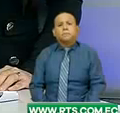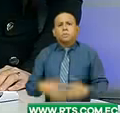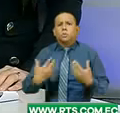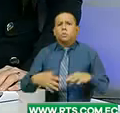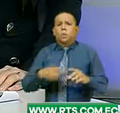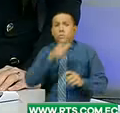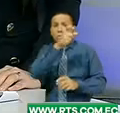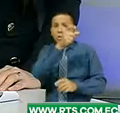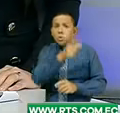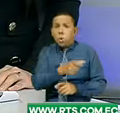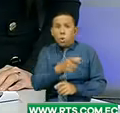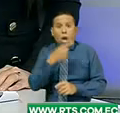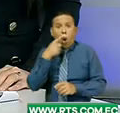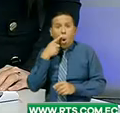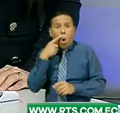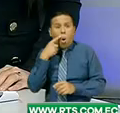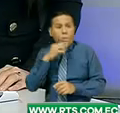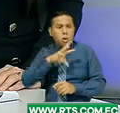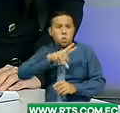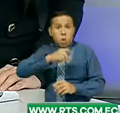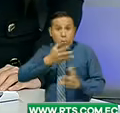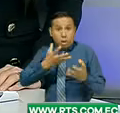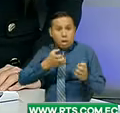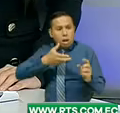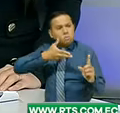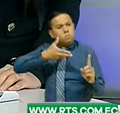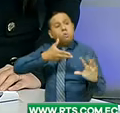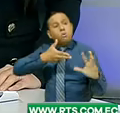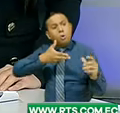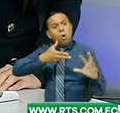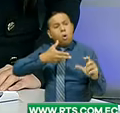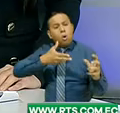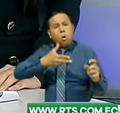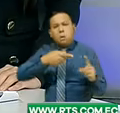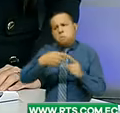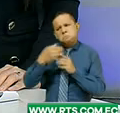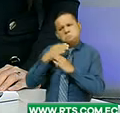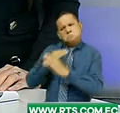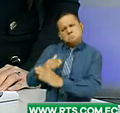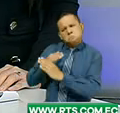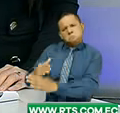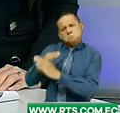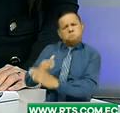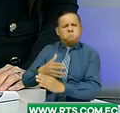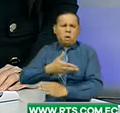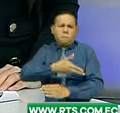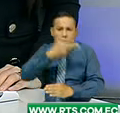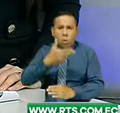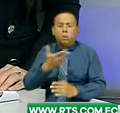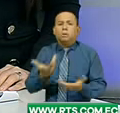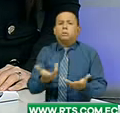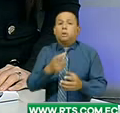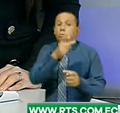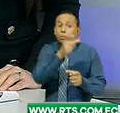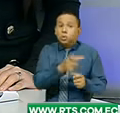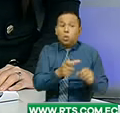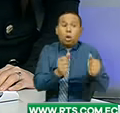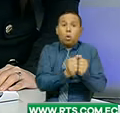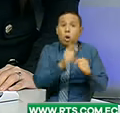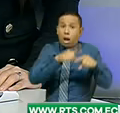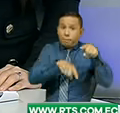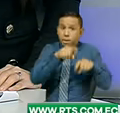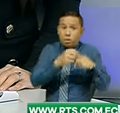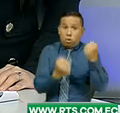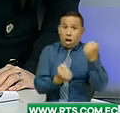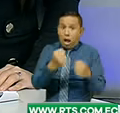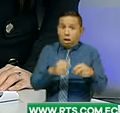por resistirse al robo de sus pertenencias en el sur de Quito. La víctima y un amigo estaban libando en un vehículo en pleno toque de queda.